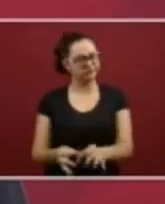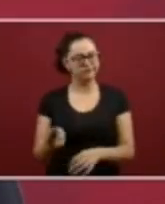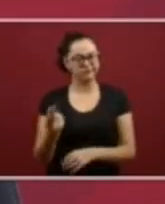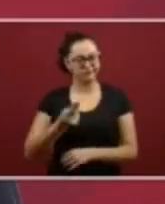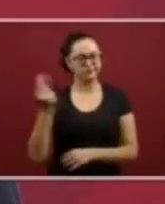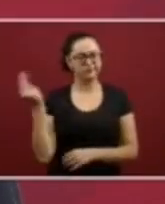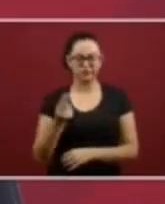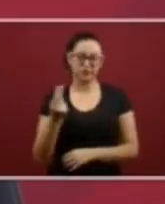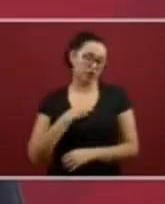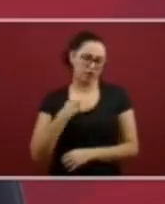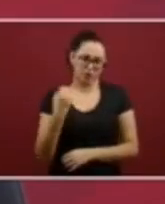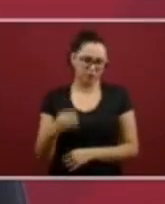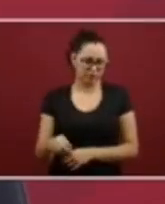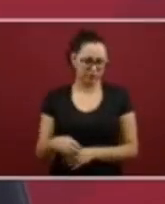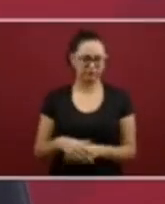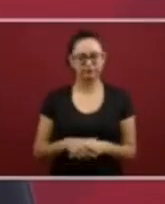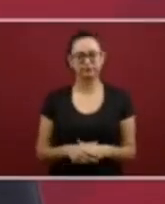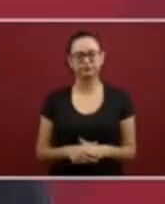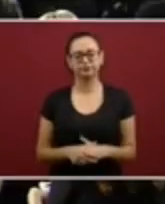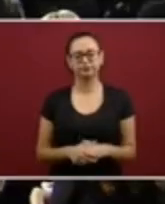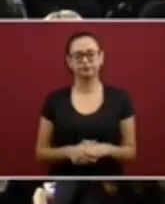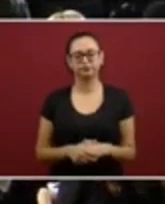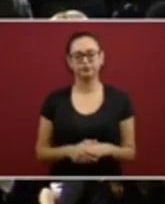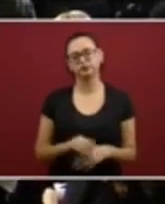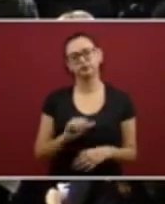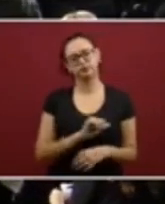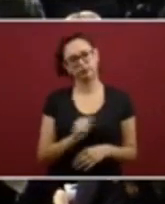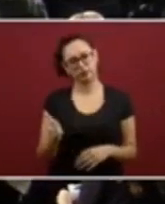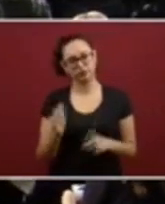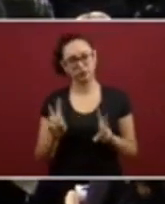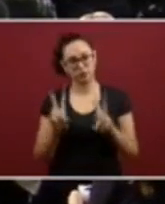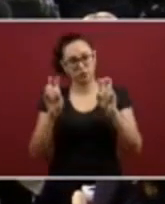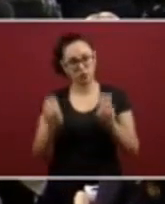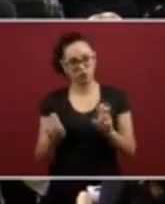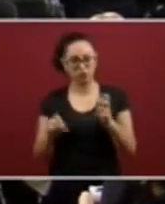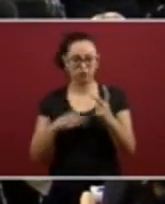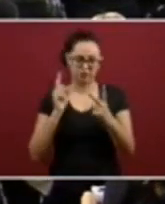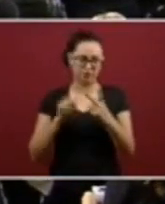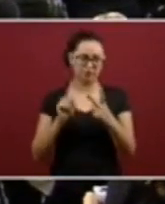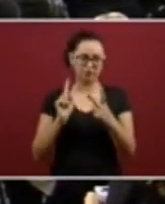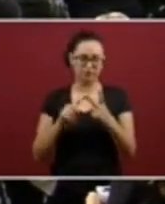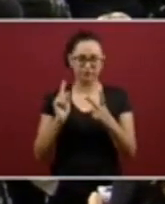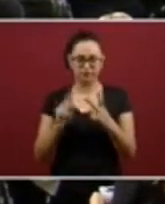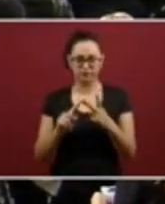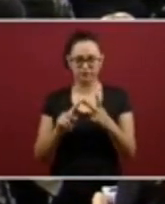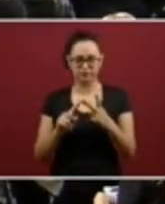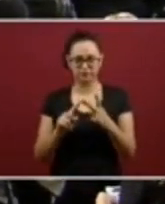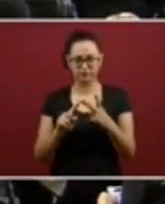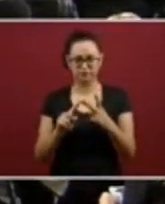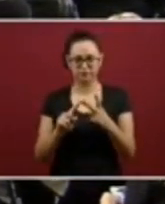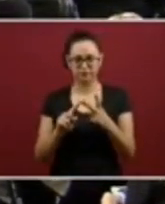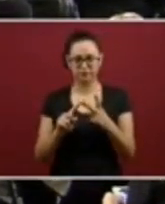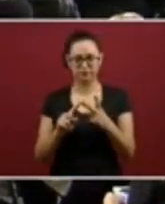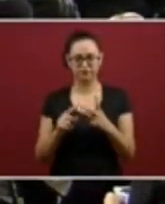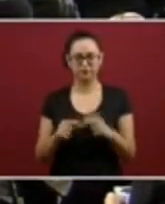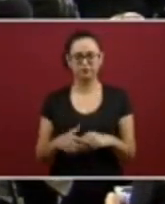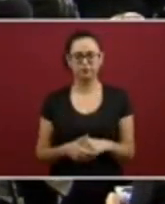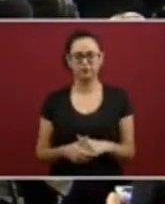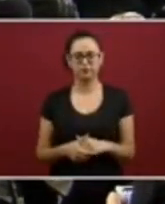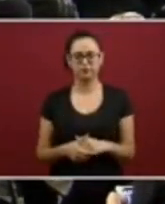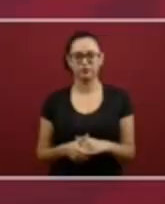Con esta obligación. Por otro lado, decirles que ya